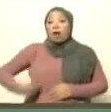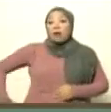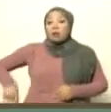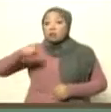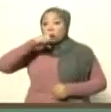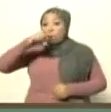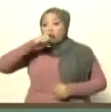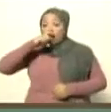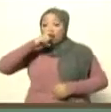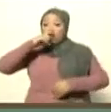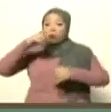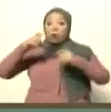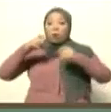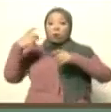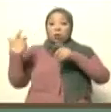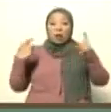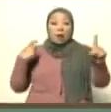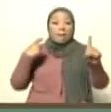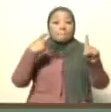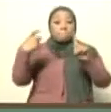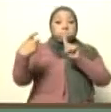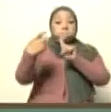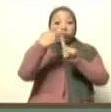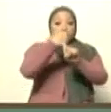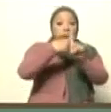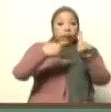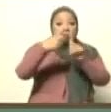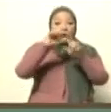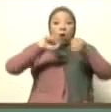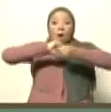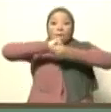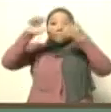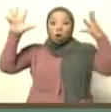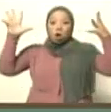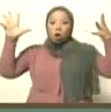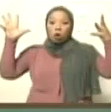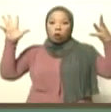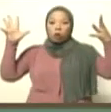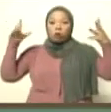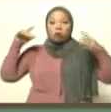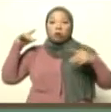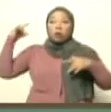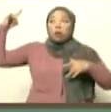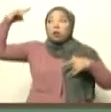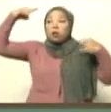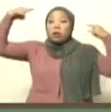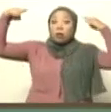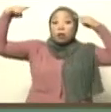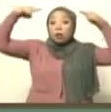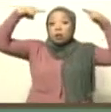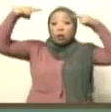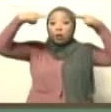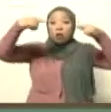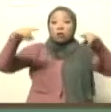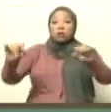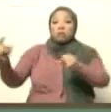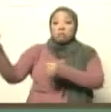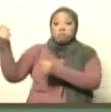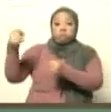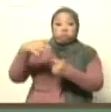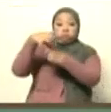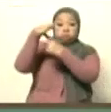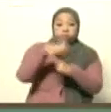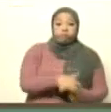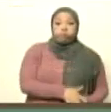presidente. Golpes de Estado dados por la oposición. Intentos de invasiones dados por la oposición. ¿Y qué ha hecho el